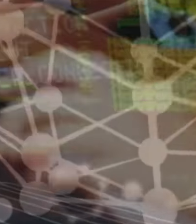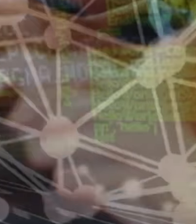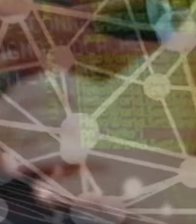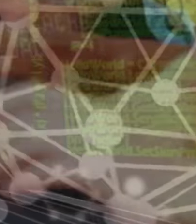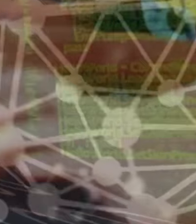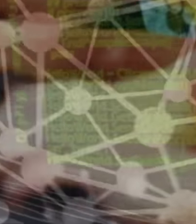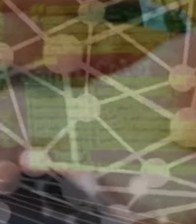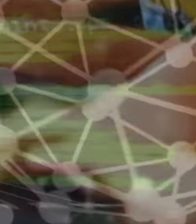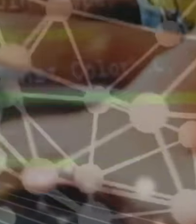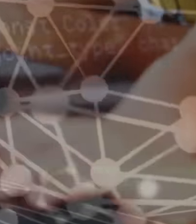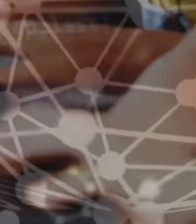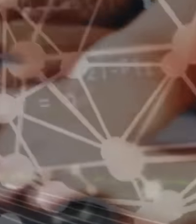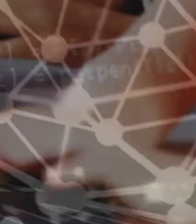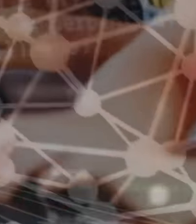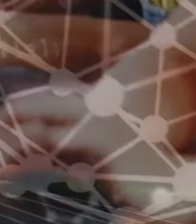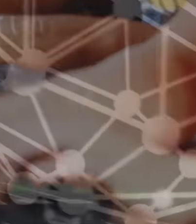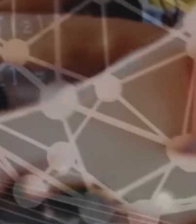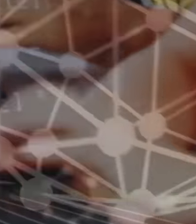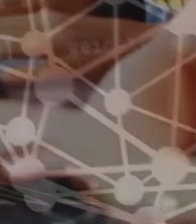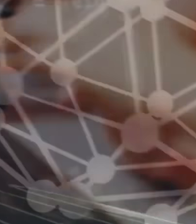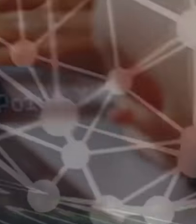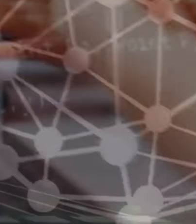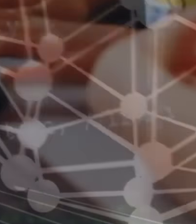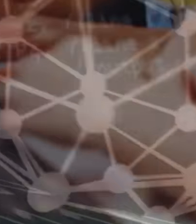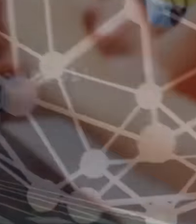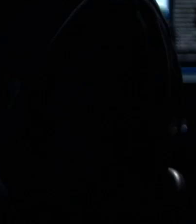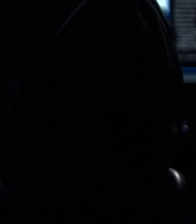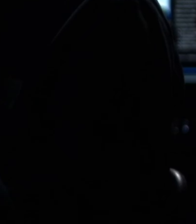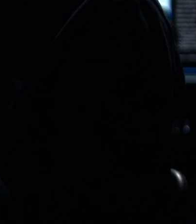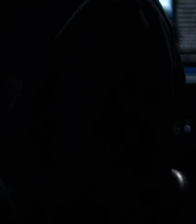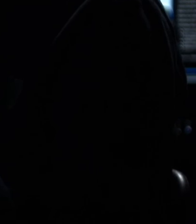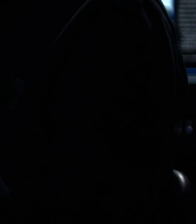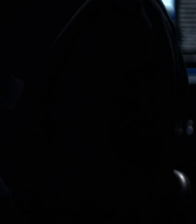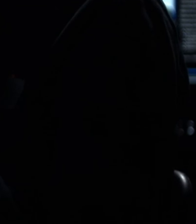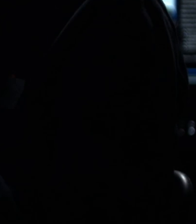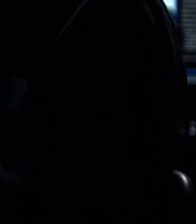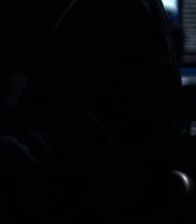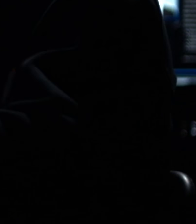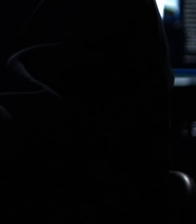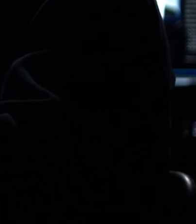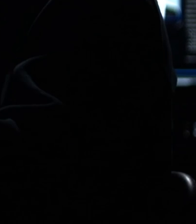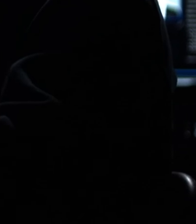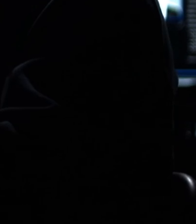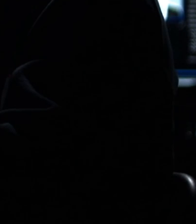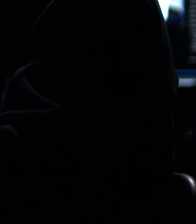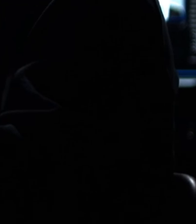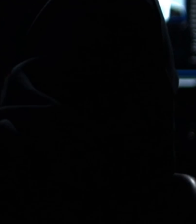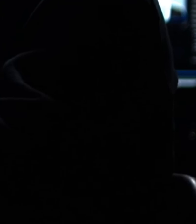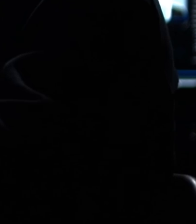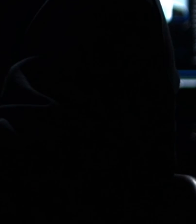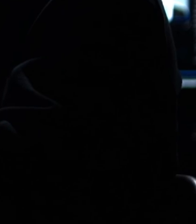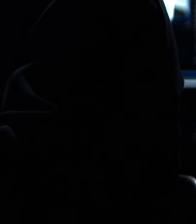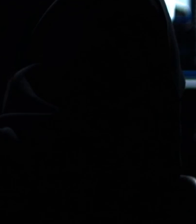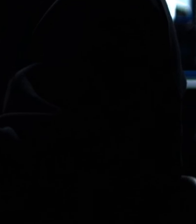cuentas automatizadas, diseñadas específicamente para difundir noticias falsas y desacreditar al gobierno de la